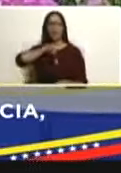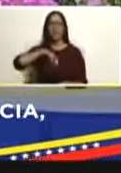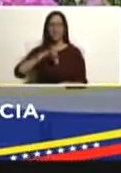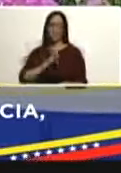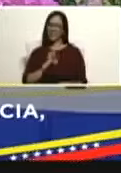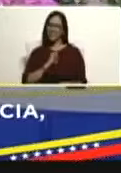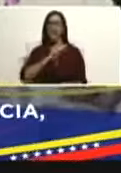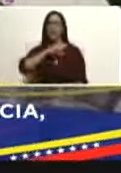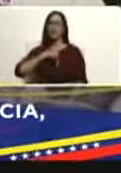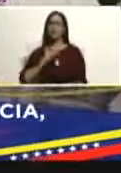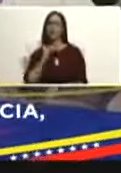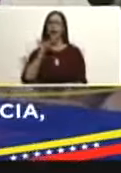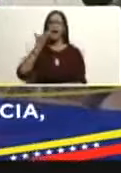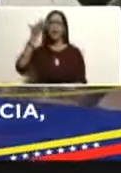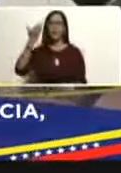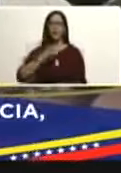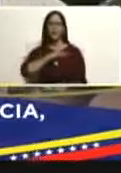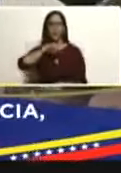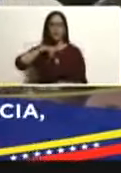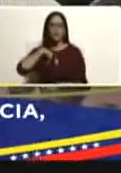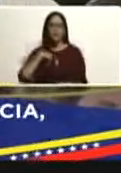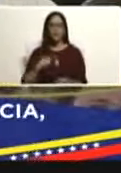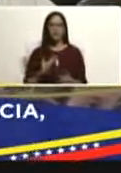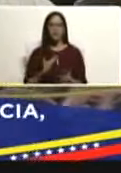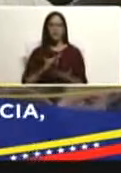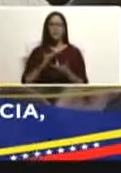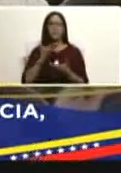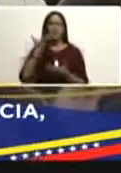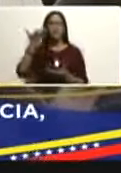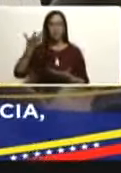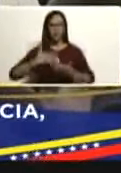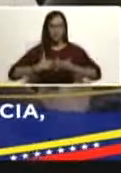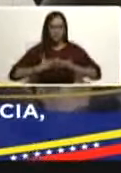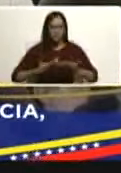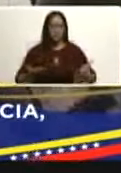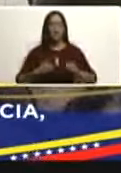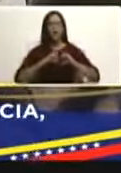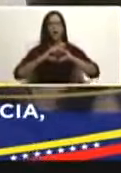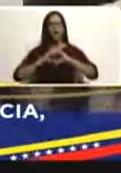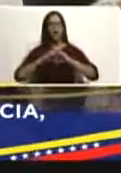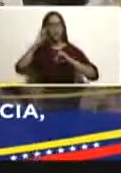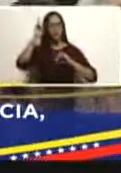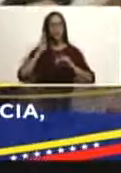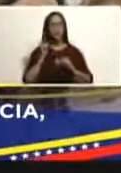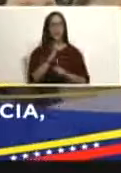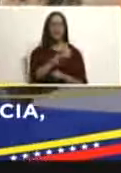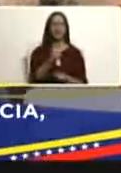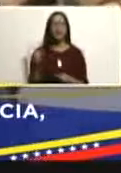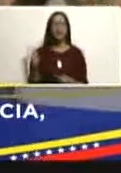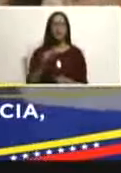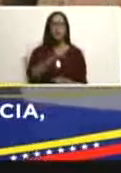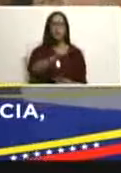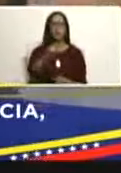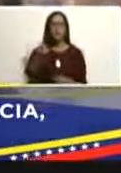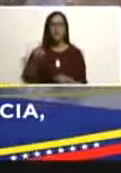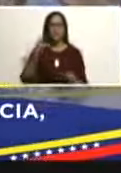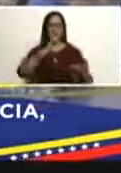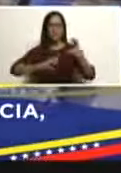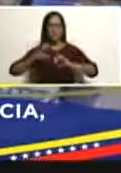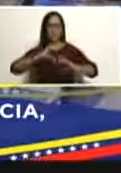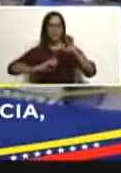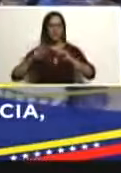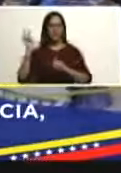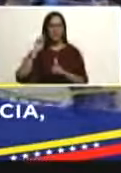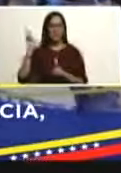a nuestra alma, a nuestra espiritualidad, al corazón puro de cada uno de ustedes, científicos y científicas